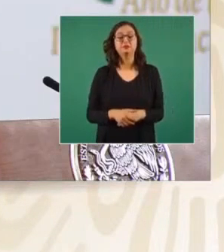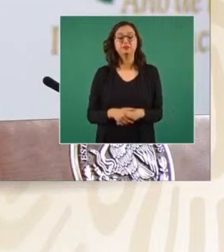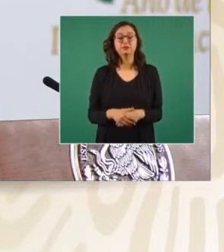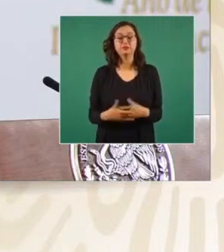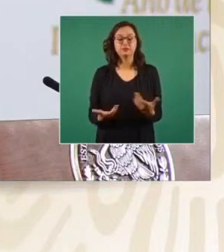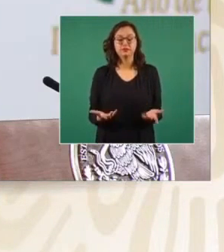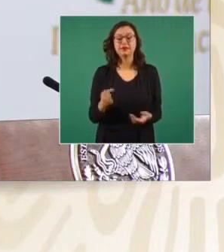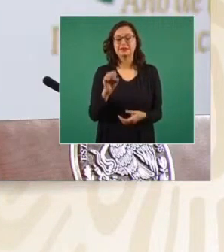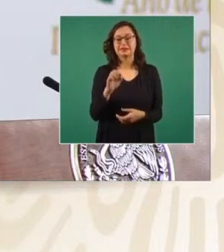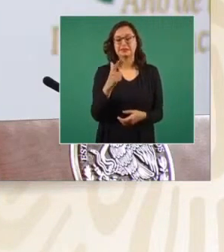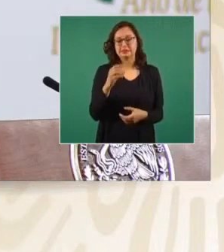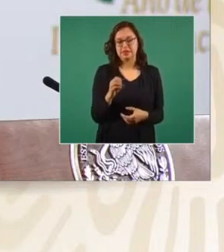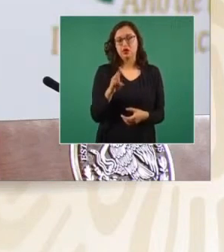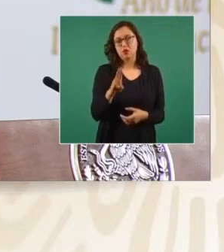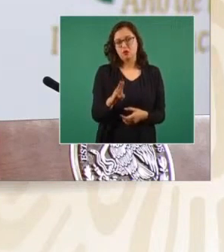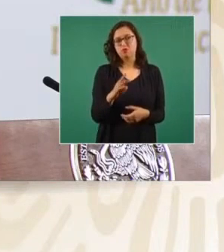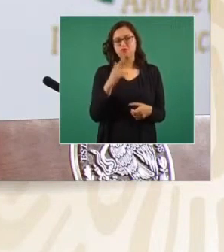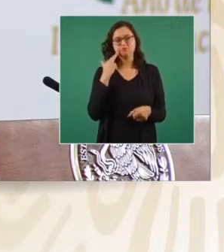manejaba esto.